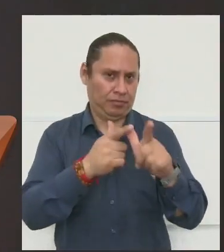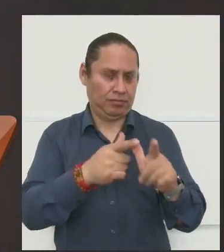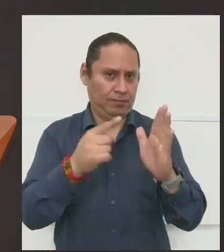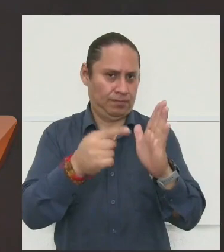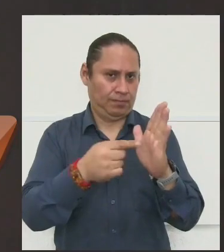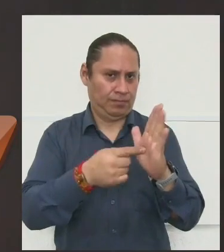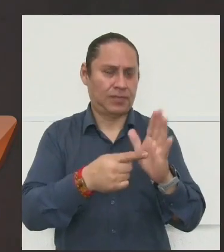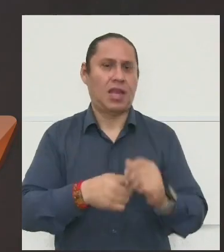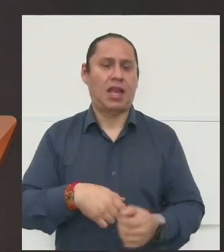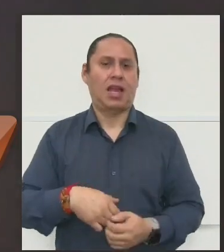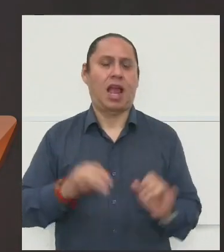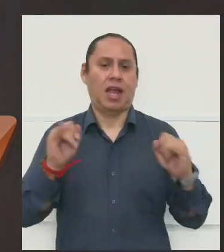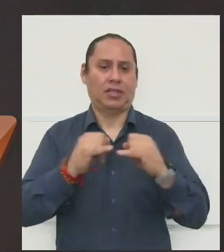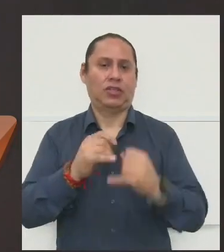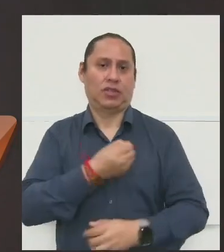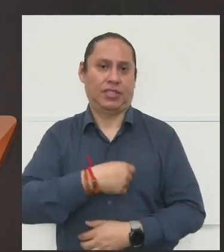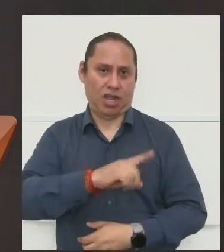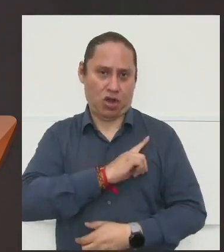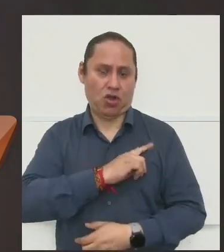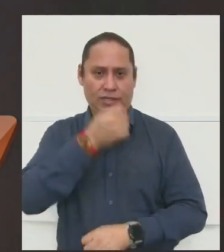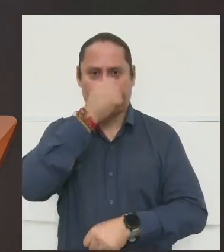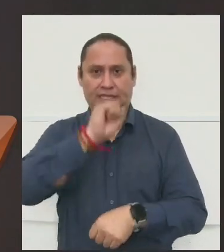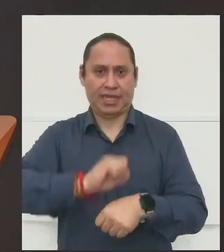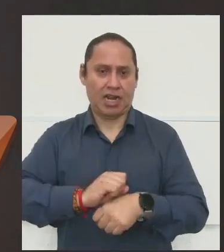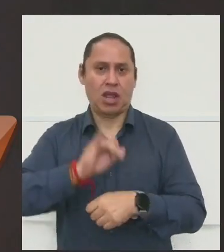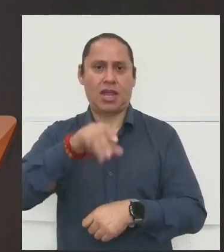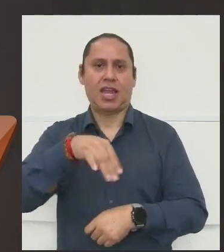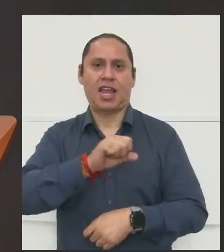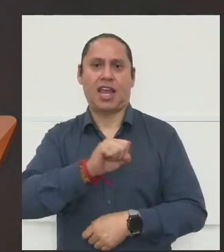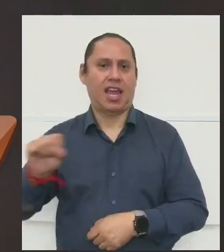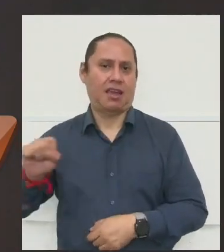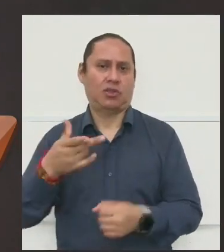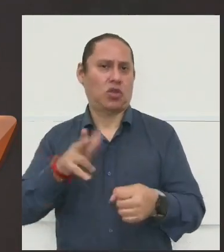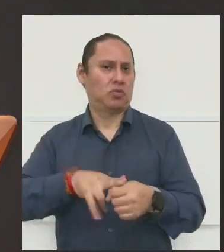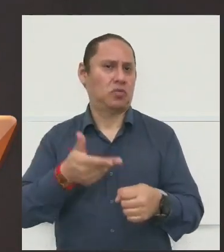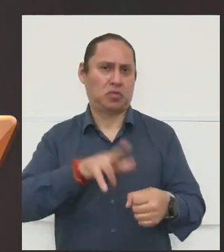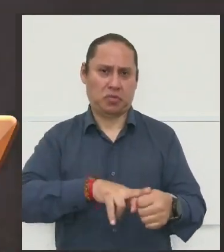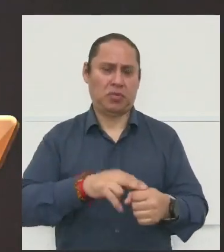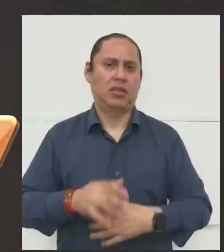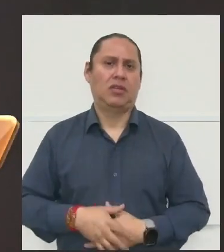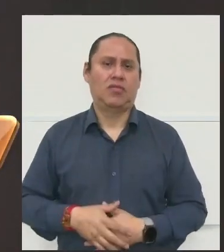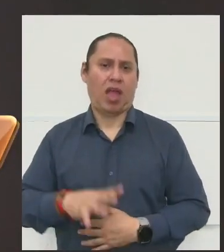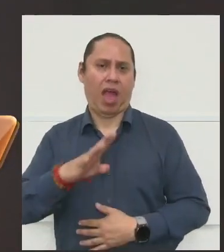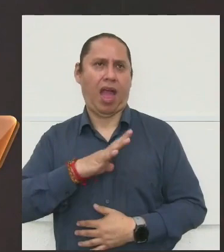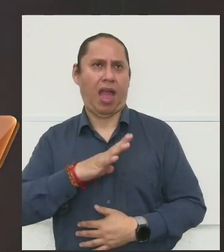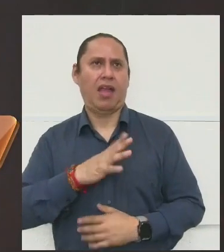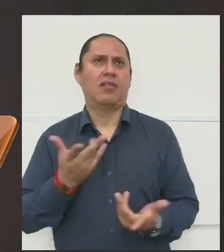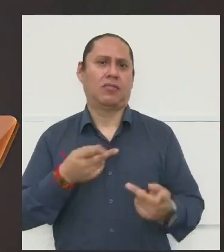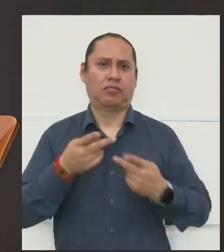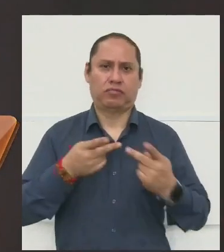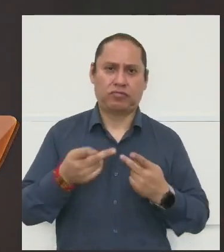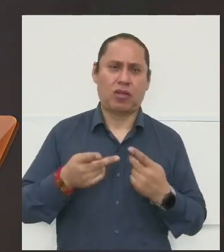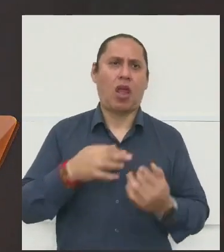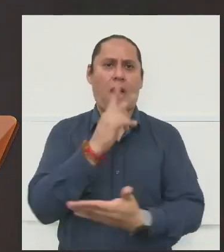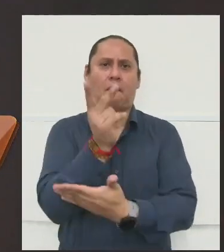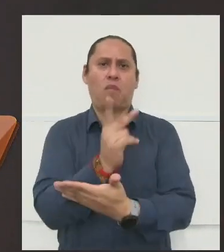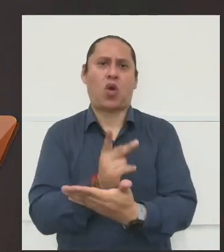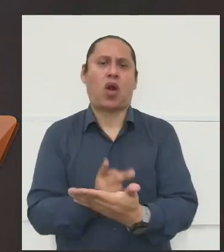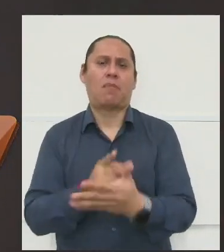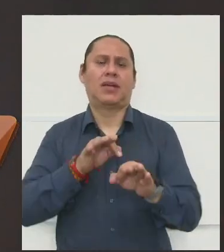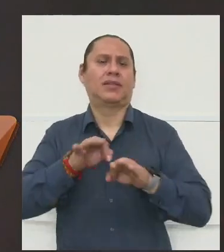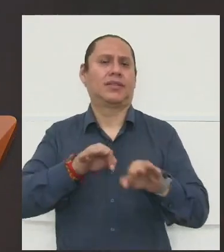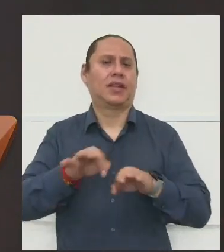instituciones de salud como lo es secretaría de salud o el y dem traen procesos y algunos programas que